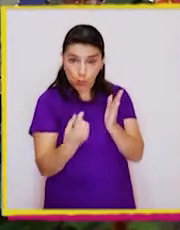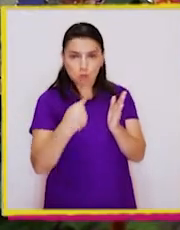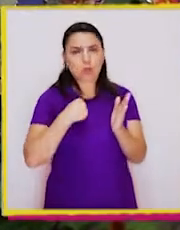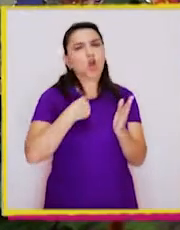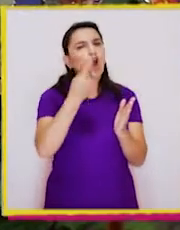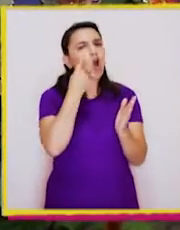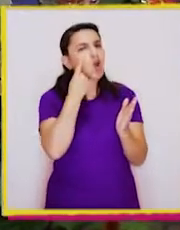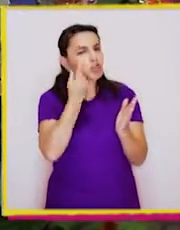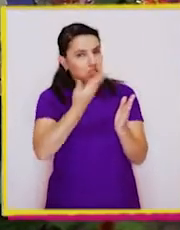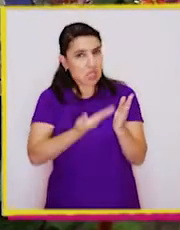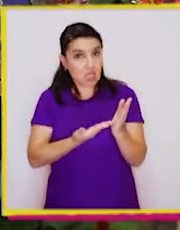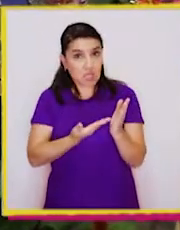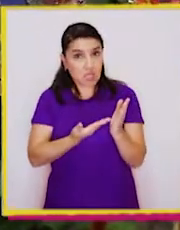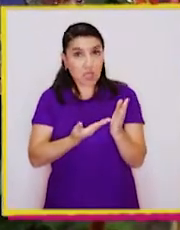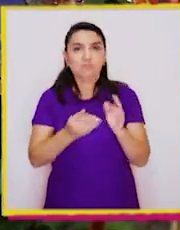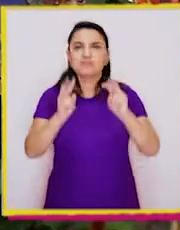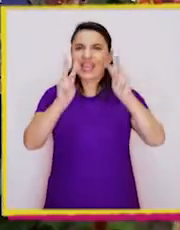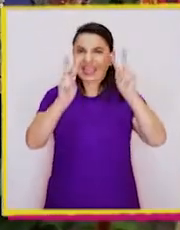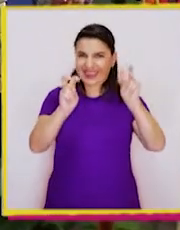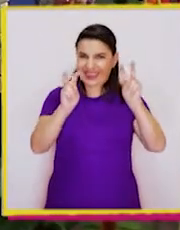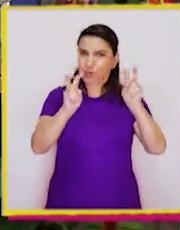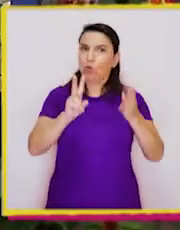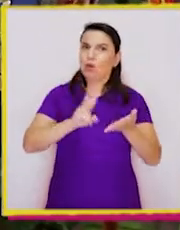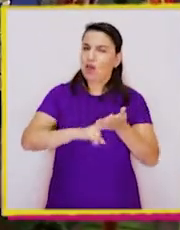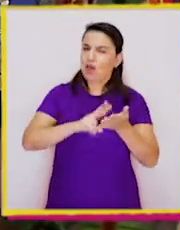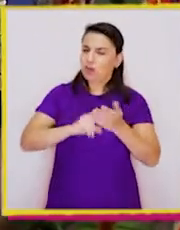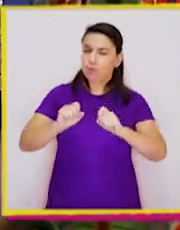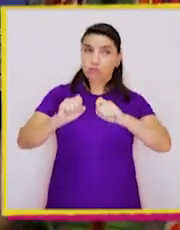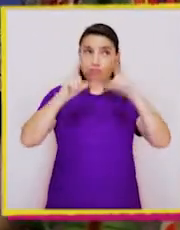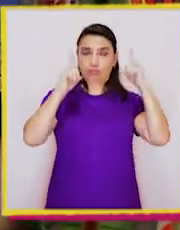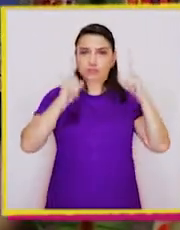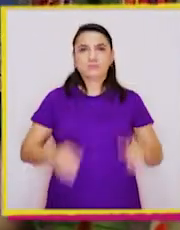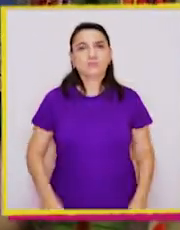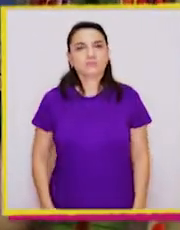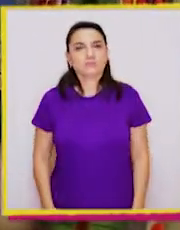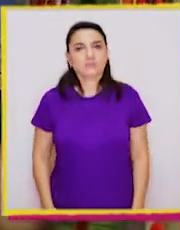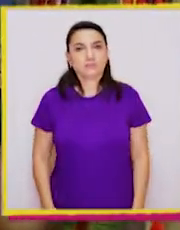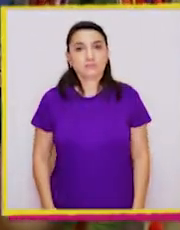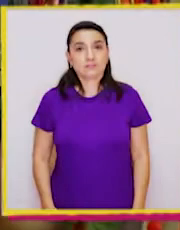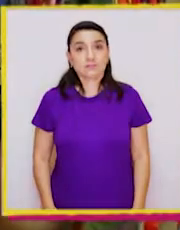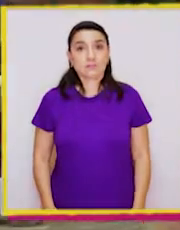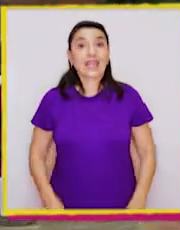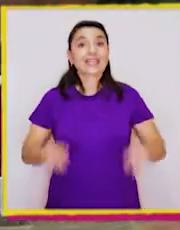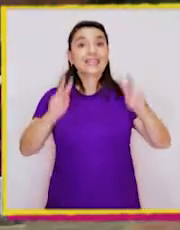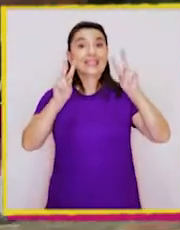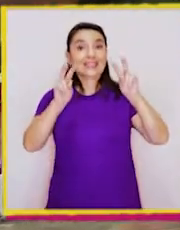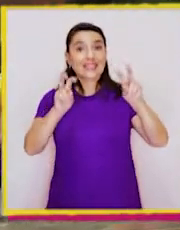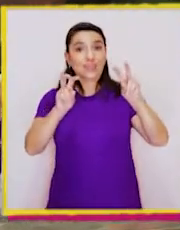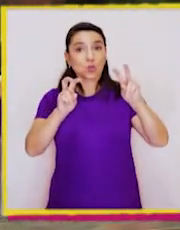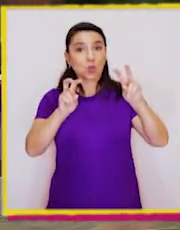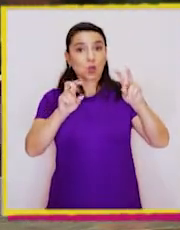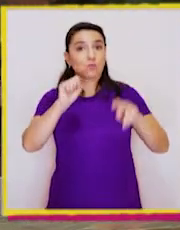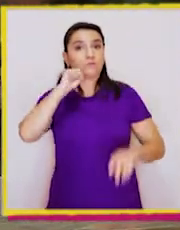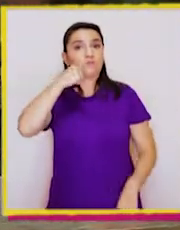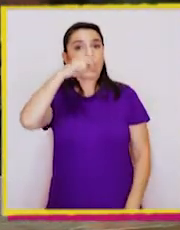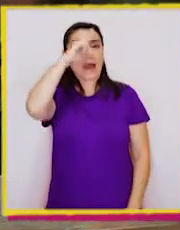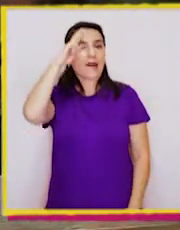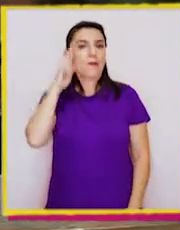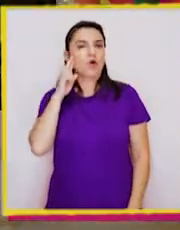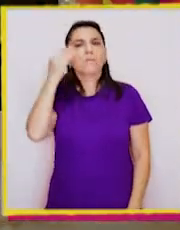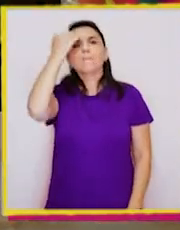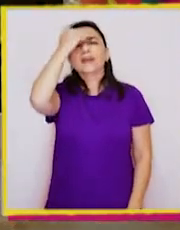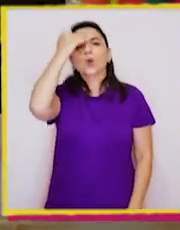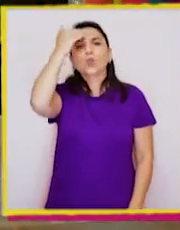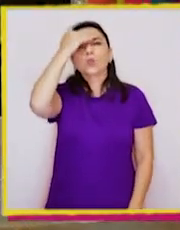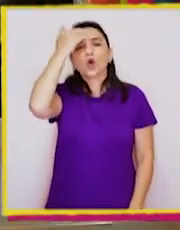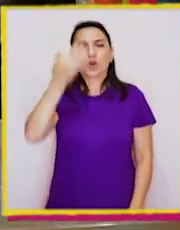me familiarizara con ellos. Y el título, la verdad, me llamó mucho la atención. Miren, se llama Ramón